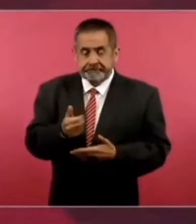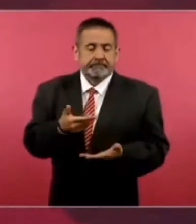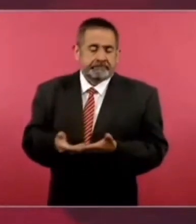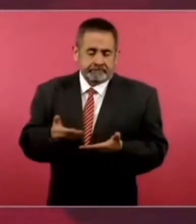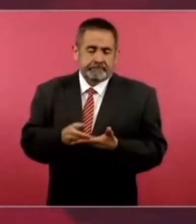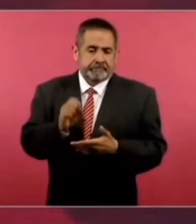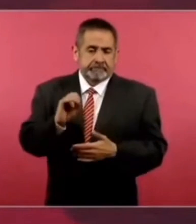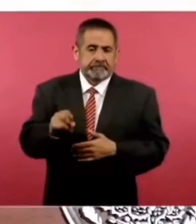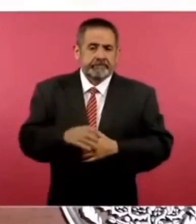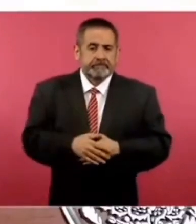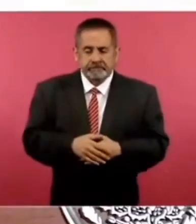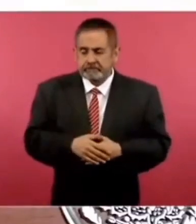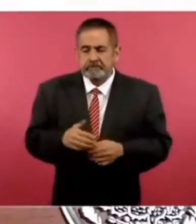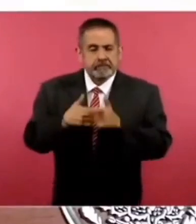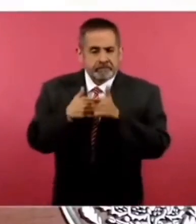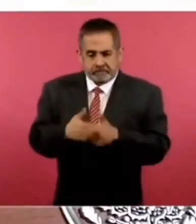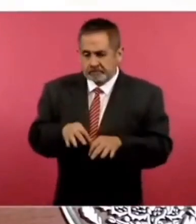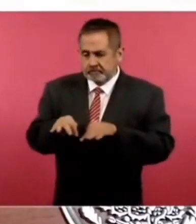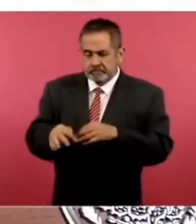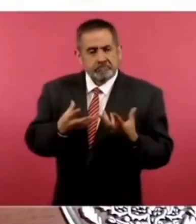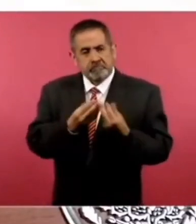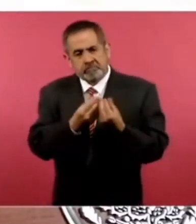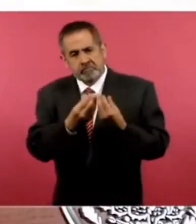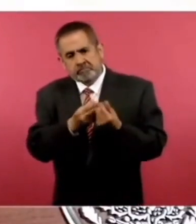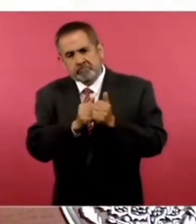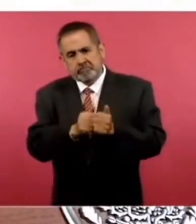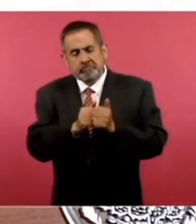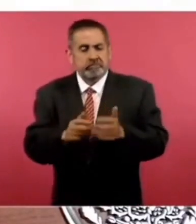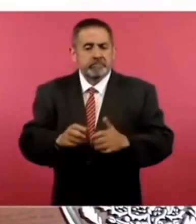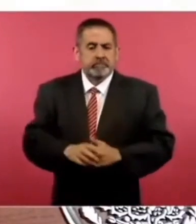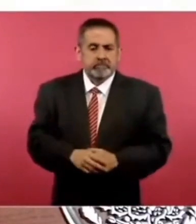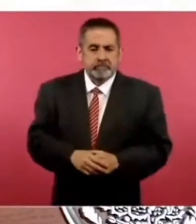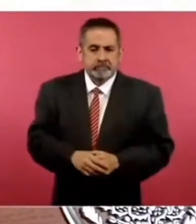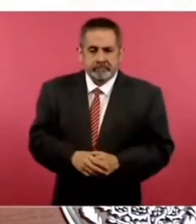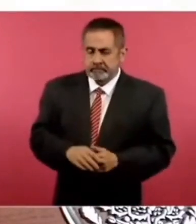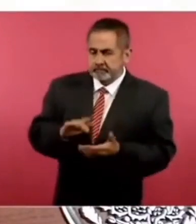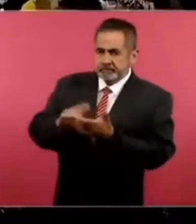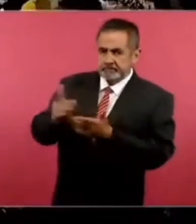Entonces, vamos a seguir trabajando juntos. Muchas gracias, presidente.